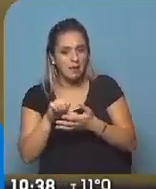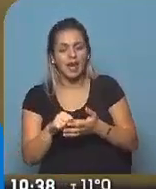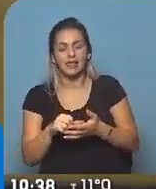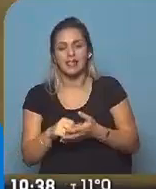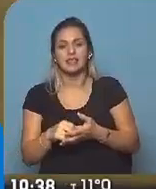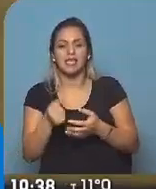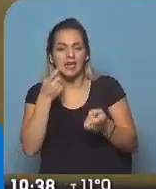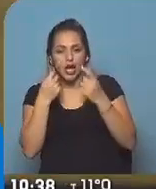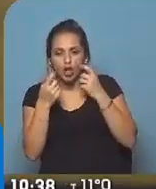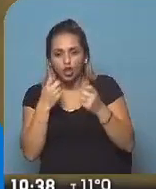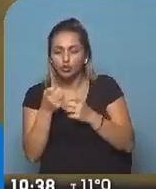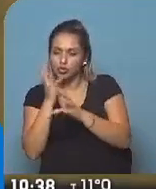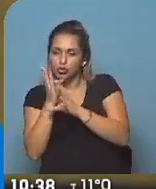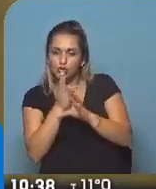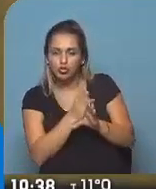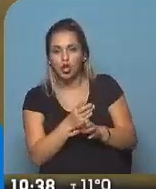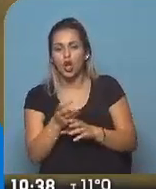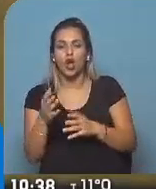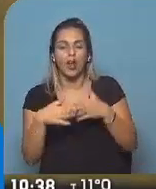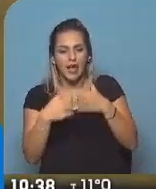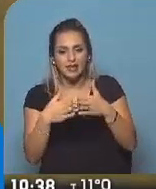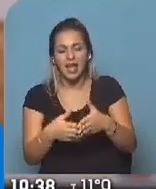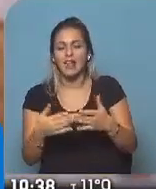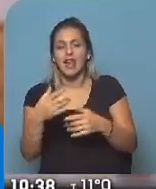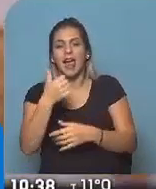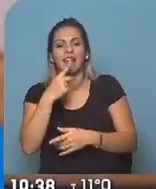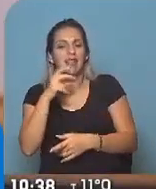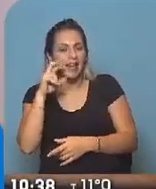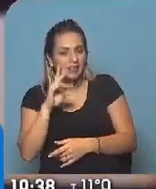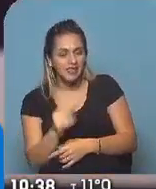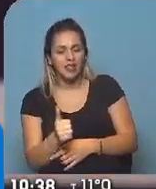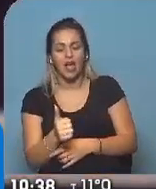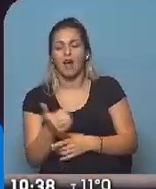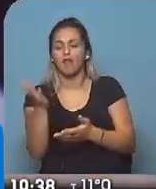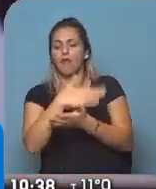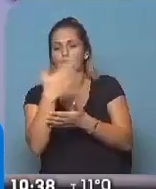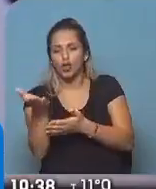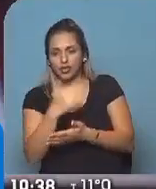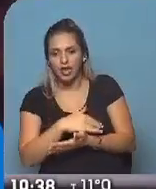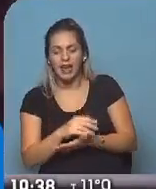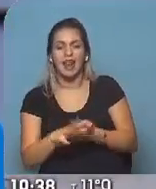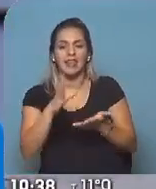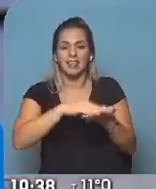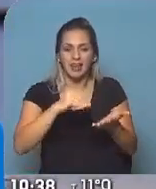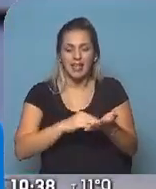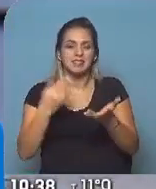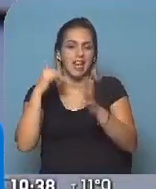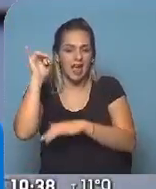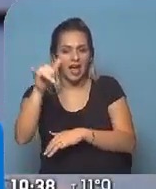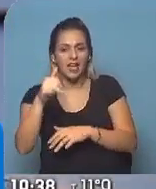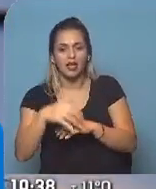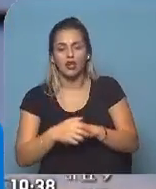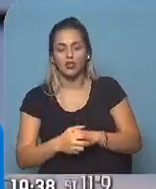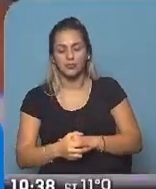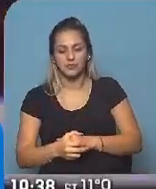la vigilancia y patrullaje marítimo, en lo que es Antártida, en lo que es la frontera o lo terrestre, en lo que